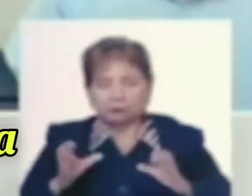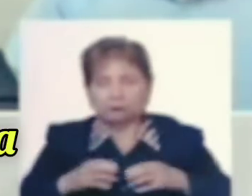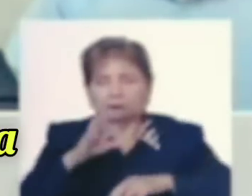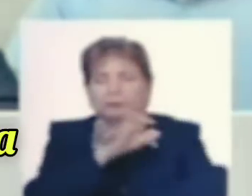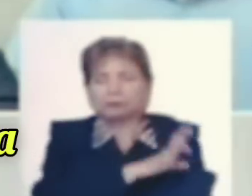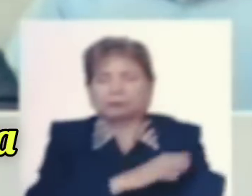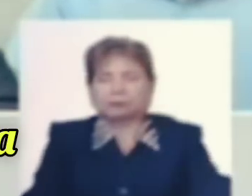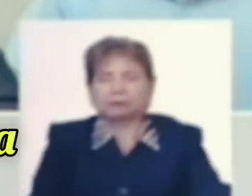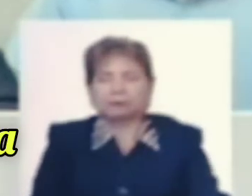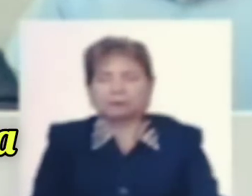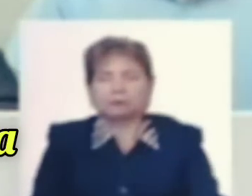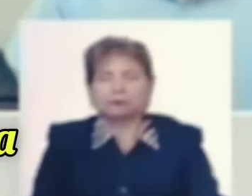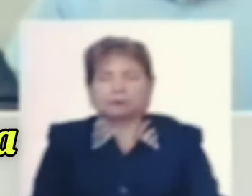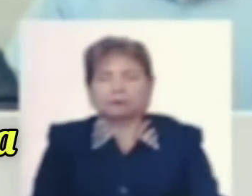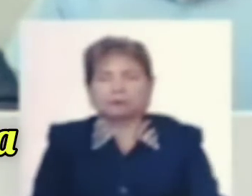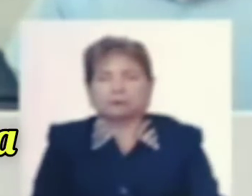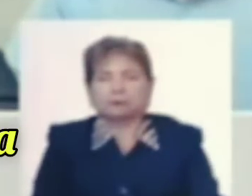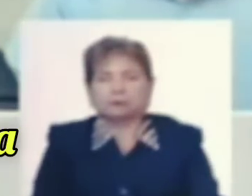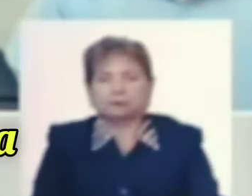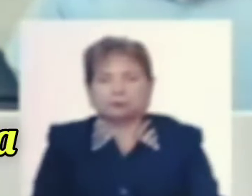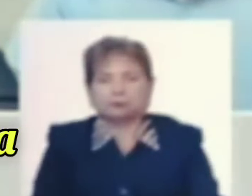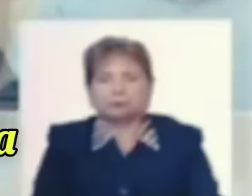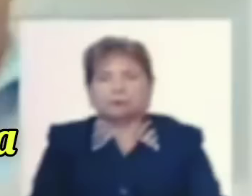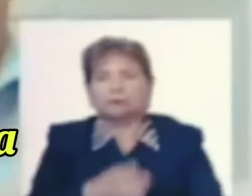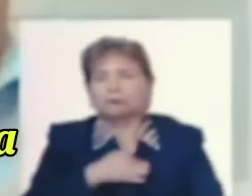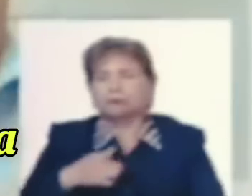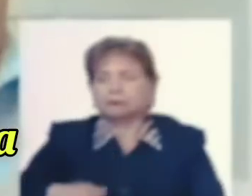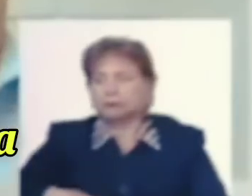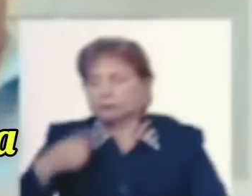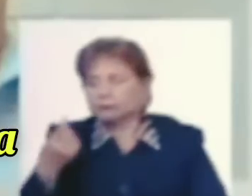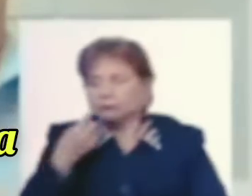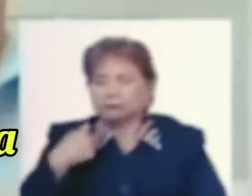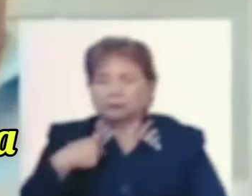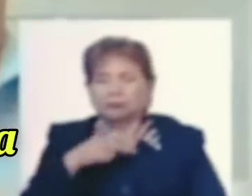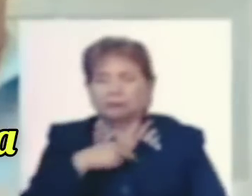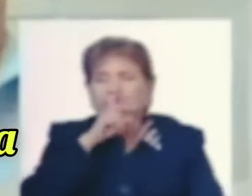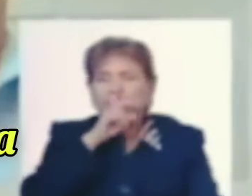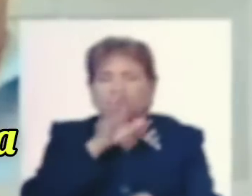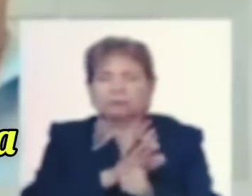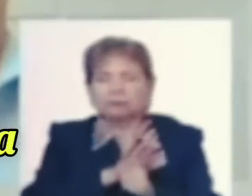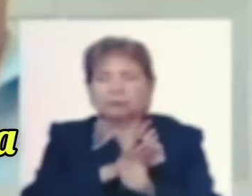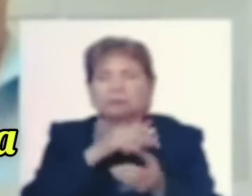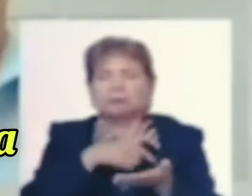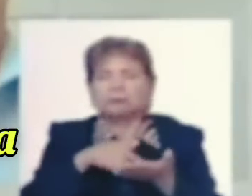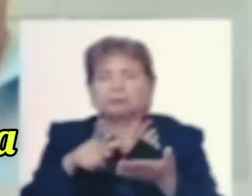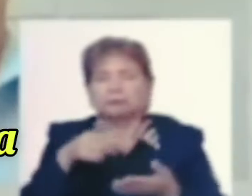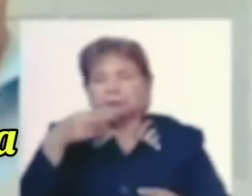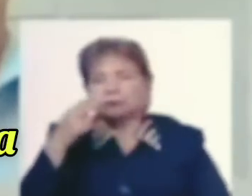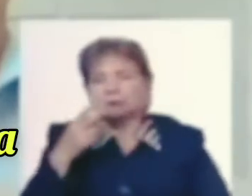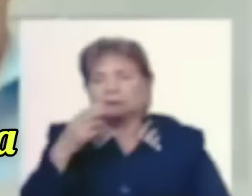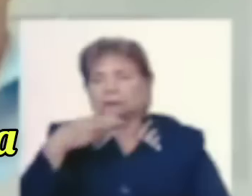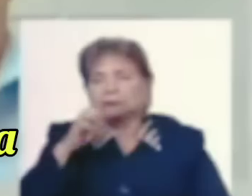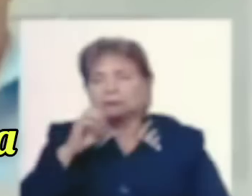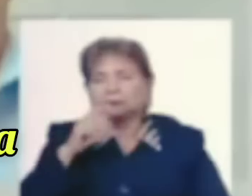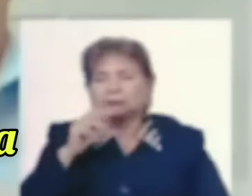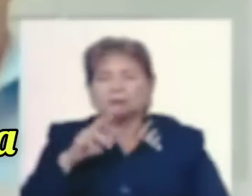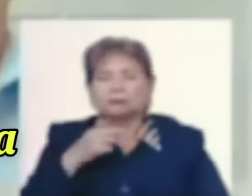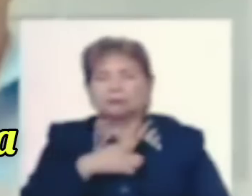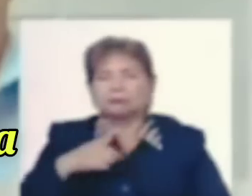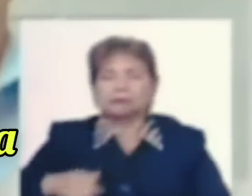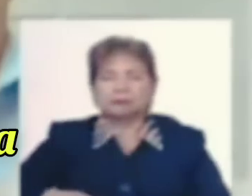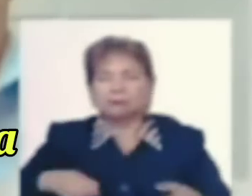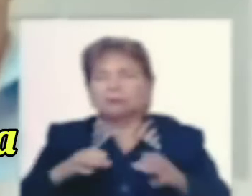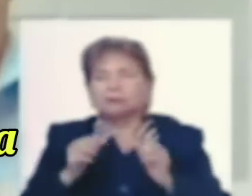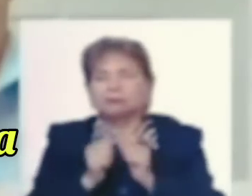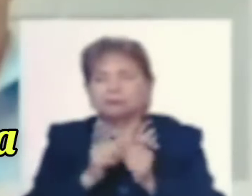de fiscalización. Tiene usted el uso de la palabra. Señor presidente, nosotros solamente queremos dar cumplimiento al ordenado por el señor Héctor José Ventura Ángel, presidente de la